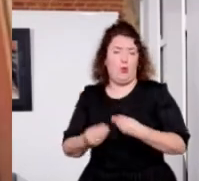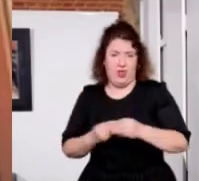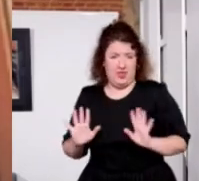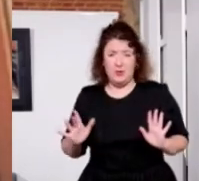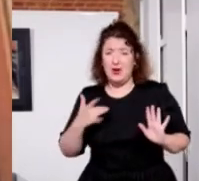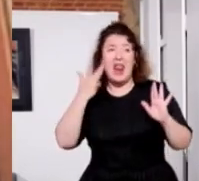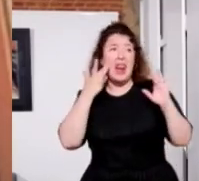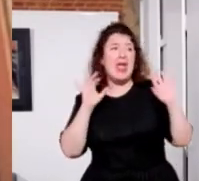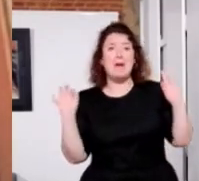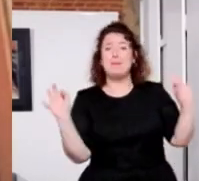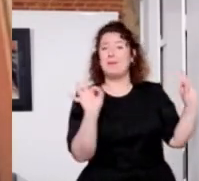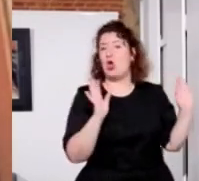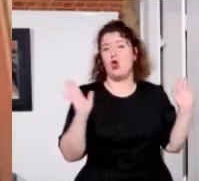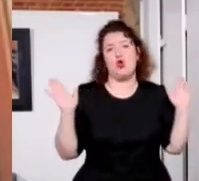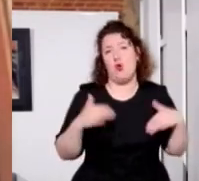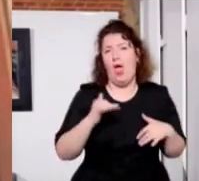totalmente blancas.